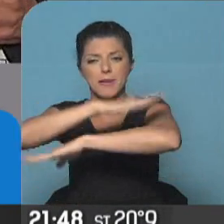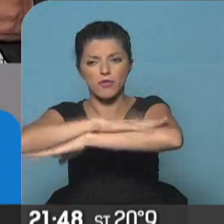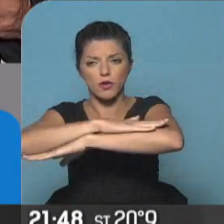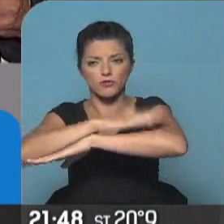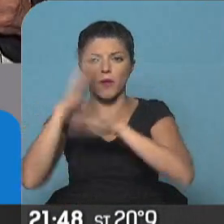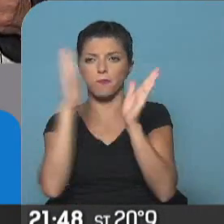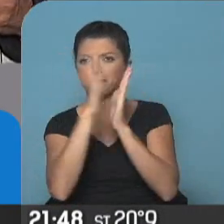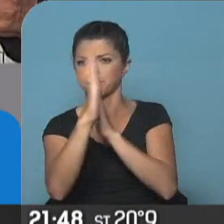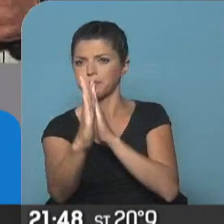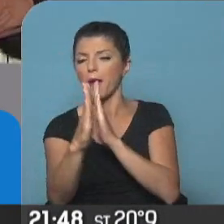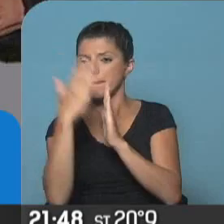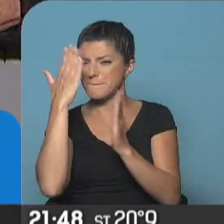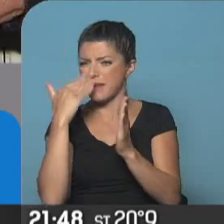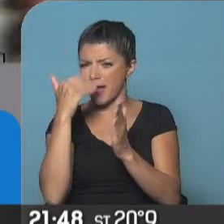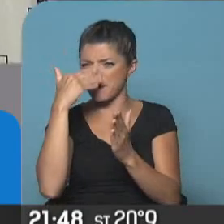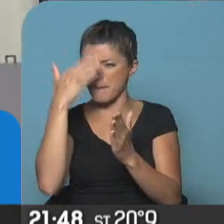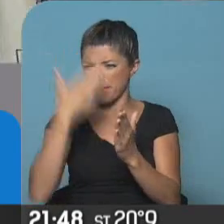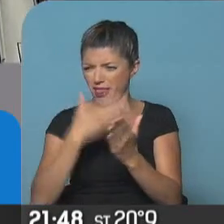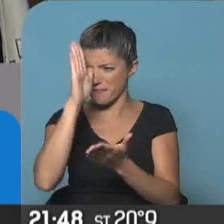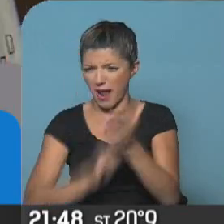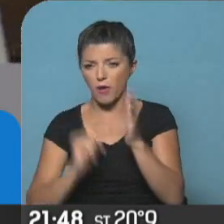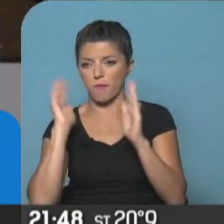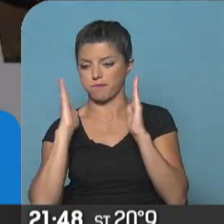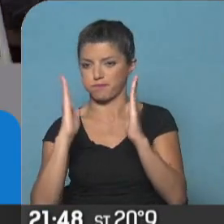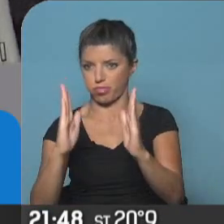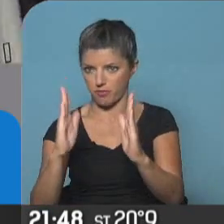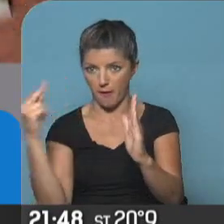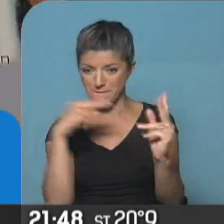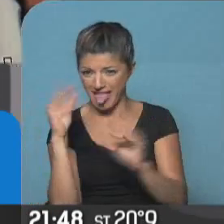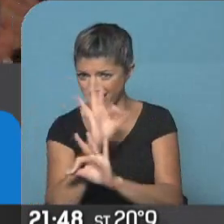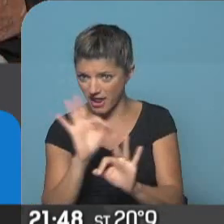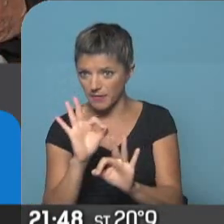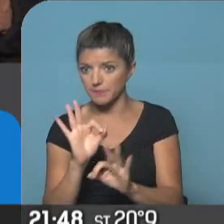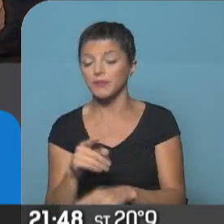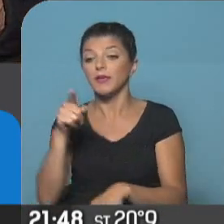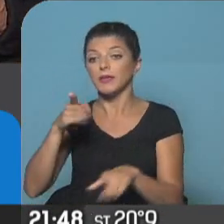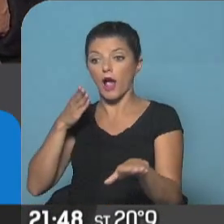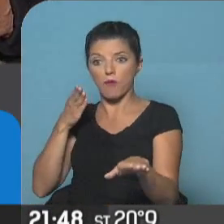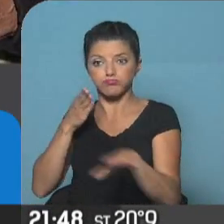dentro iba Devido y ingresaron aquí por esta puerta velozmente.